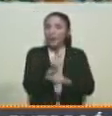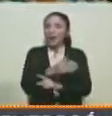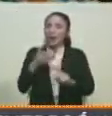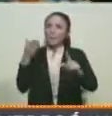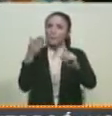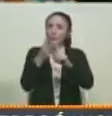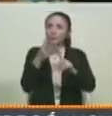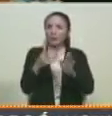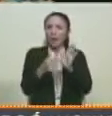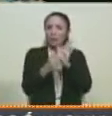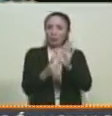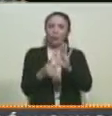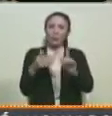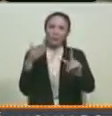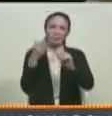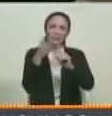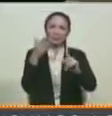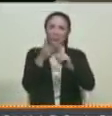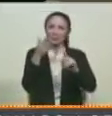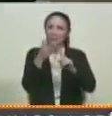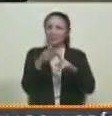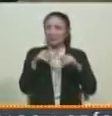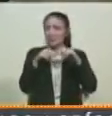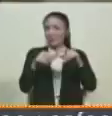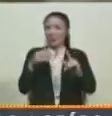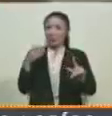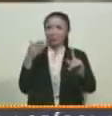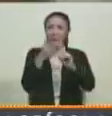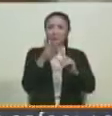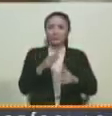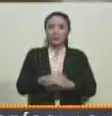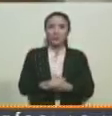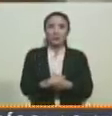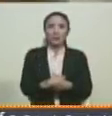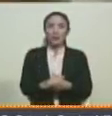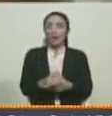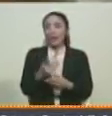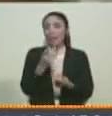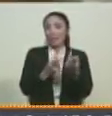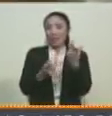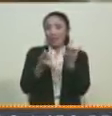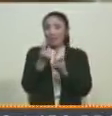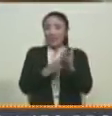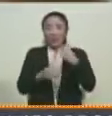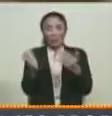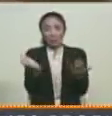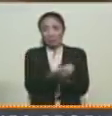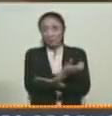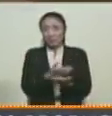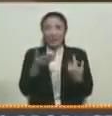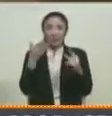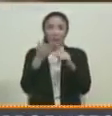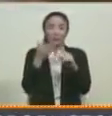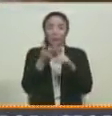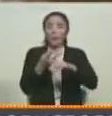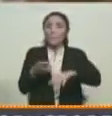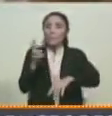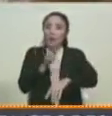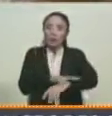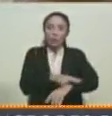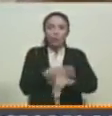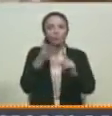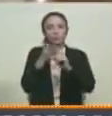aplicado un modelo de neoliberalismo salvaje, de capitalismo salvaje, salvaje,